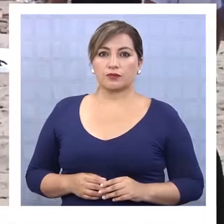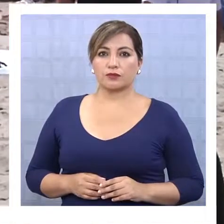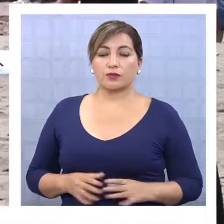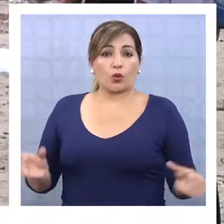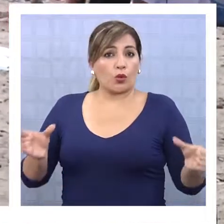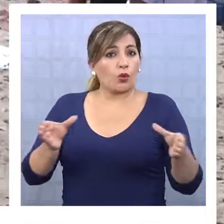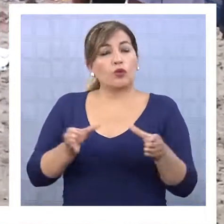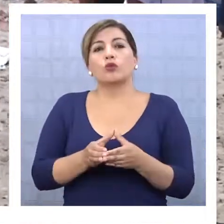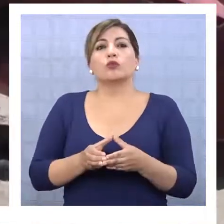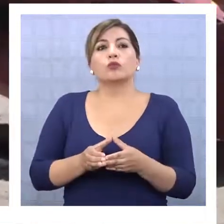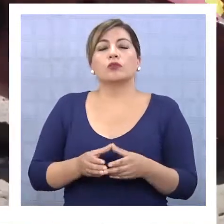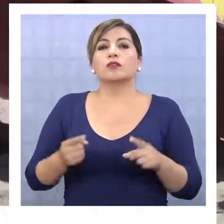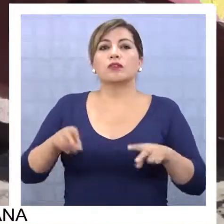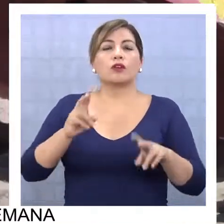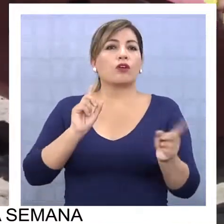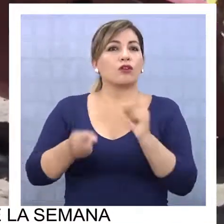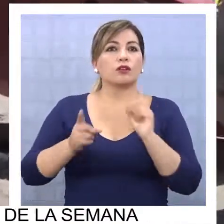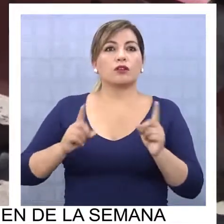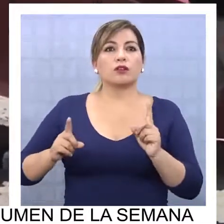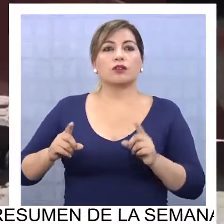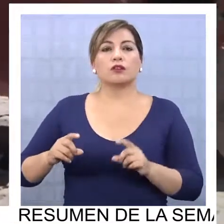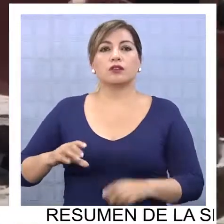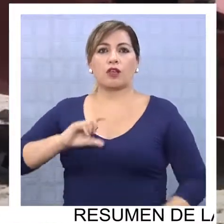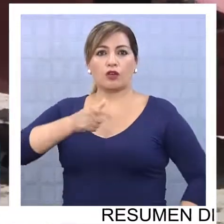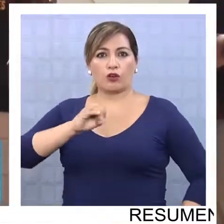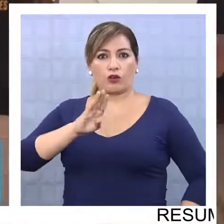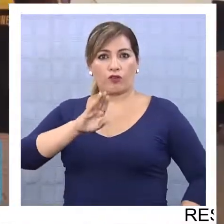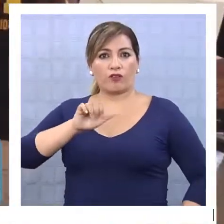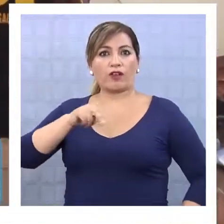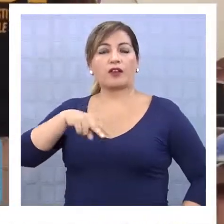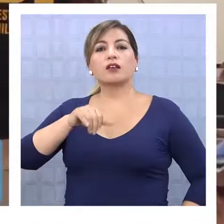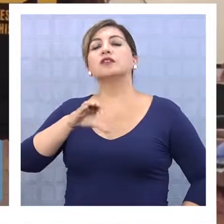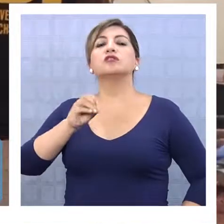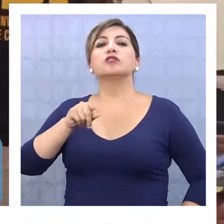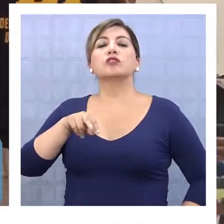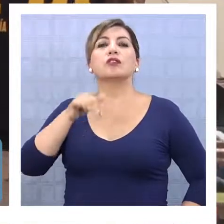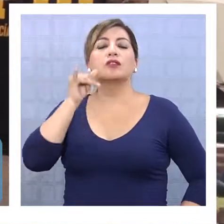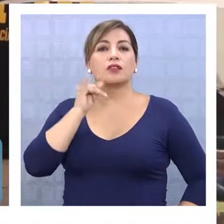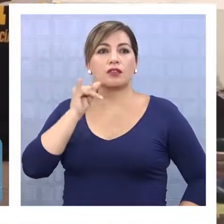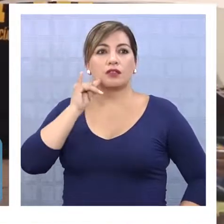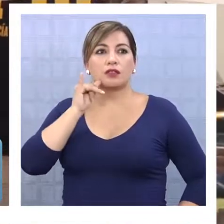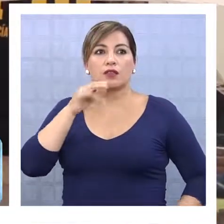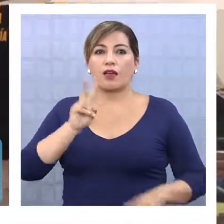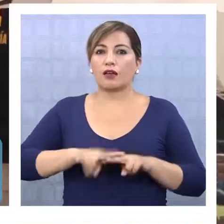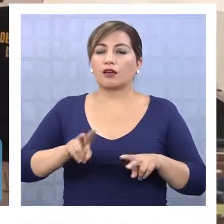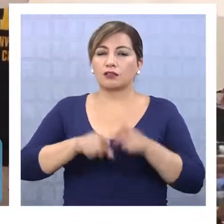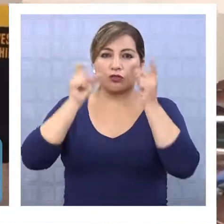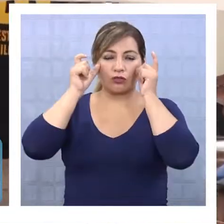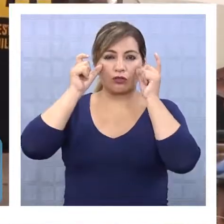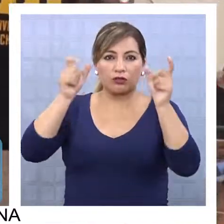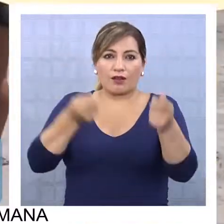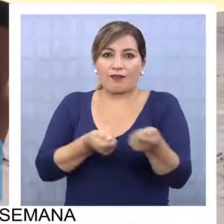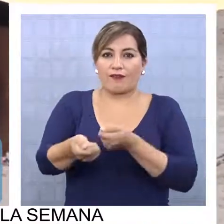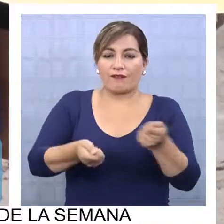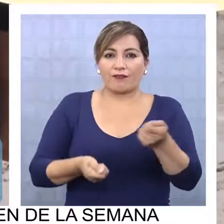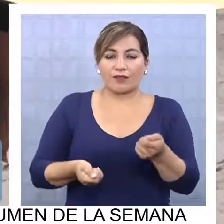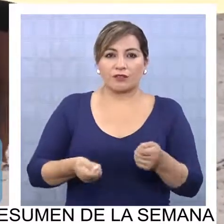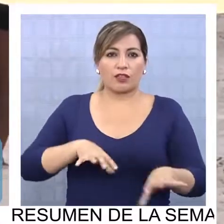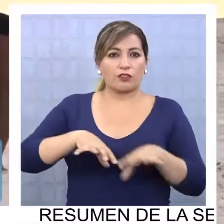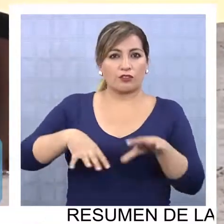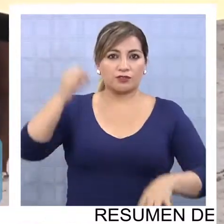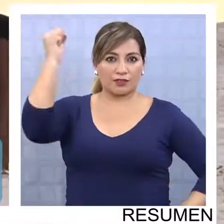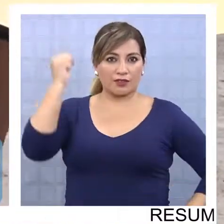Un equipo multisectorial coordinado por la Gobernación de Iquique realizó una nueva fiscalización a la venta de productos en Playa